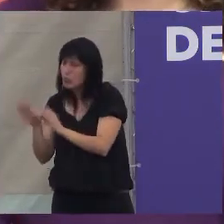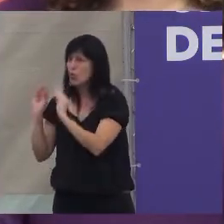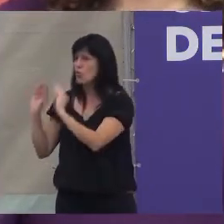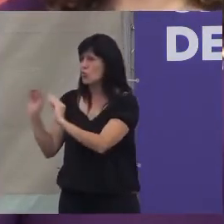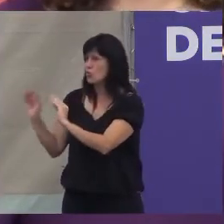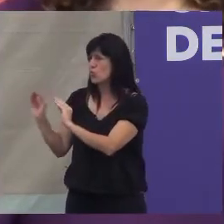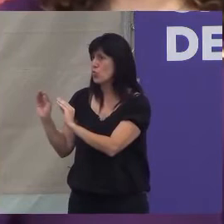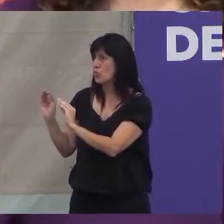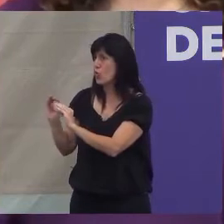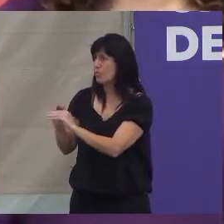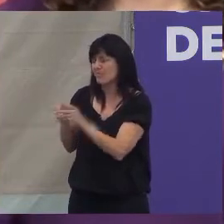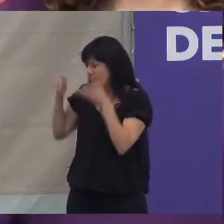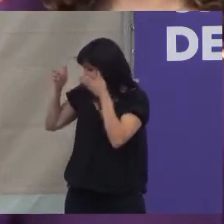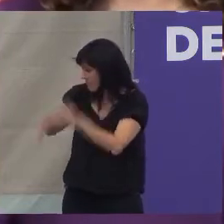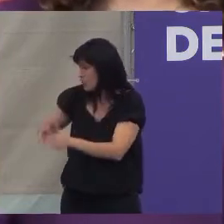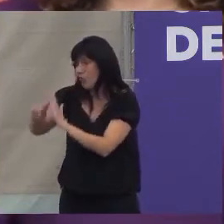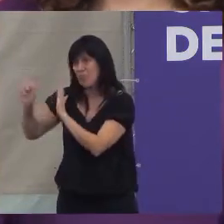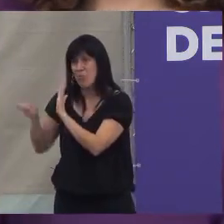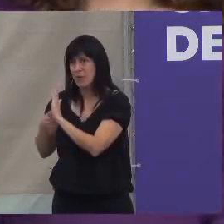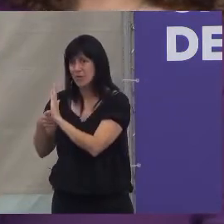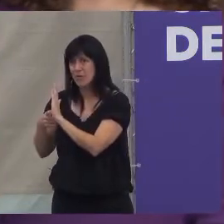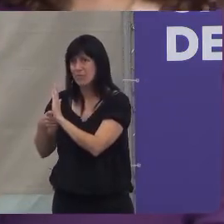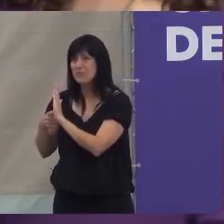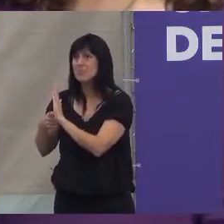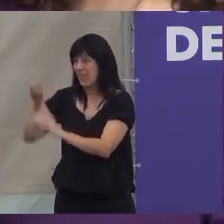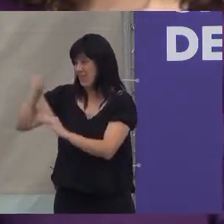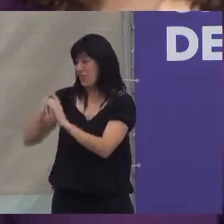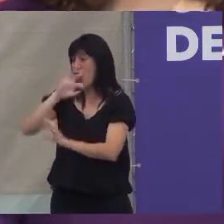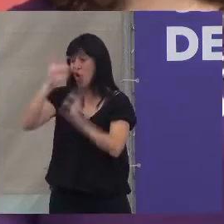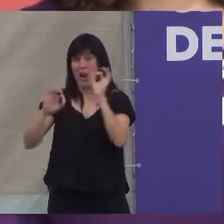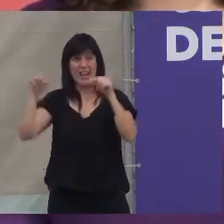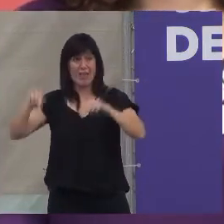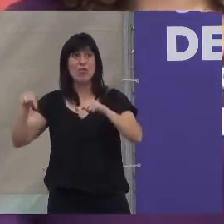y su dedicación absoluta en esta organización.